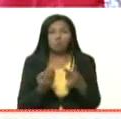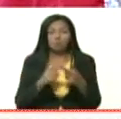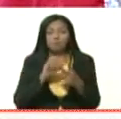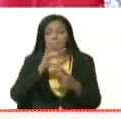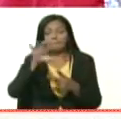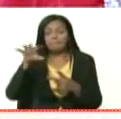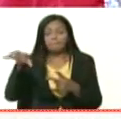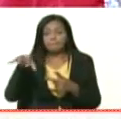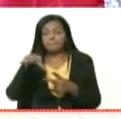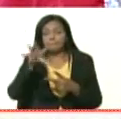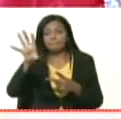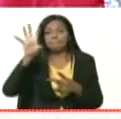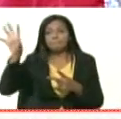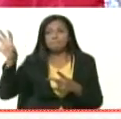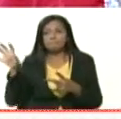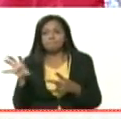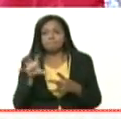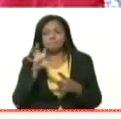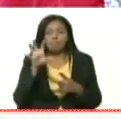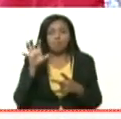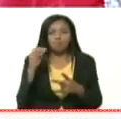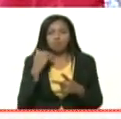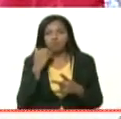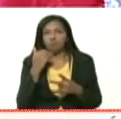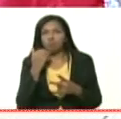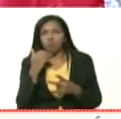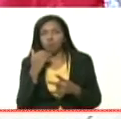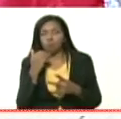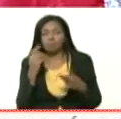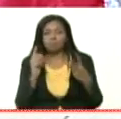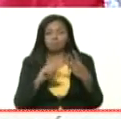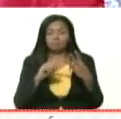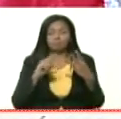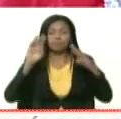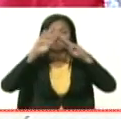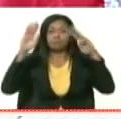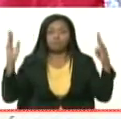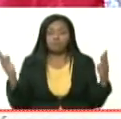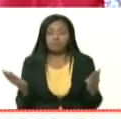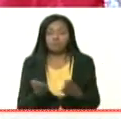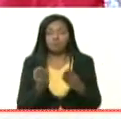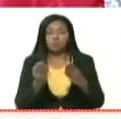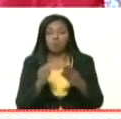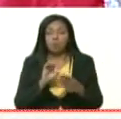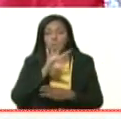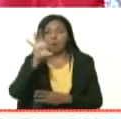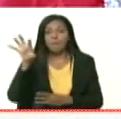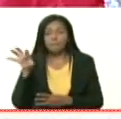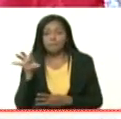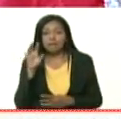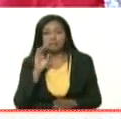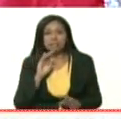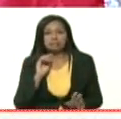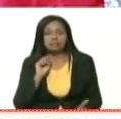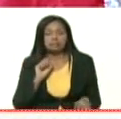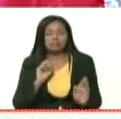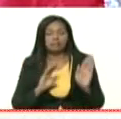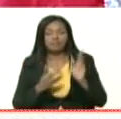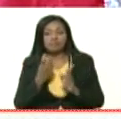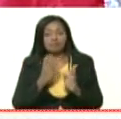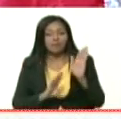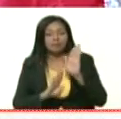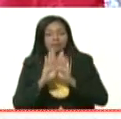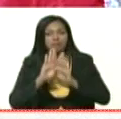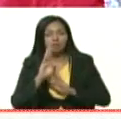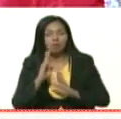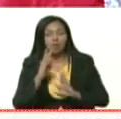países periféricos. Y un tercer mundo, que eran los países en vías de desarrollo, en lucha